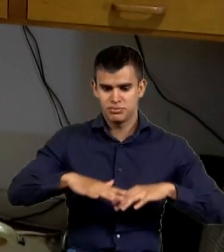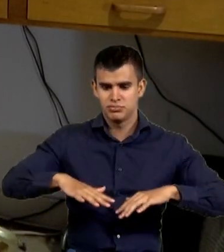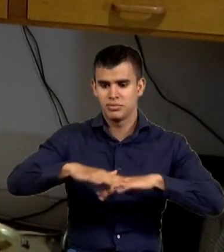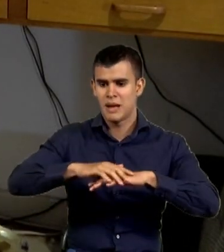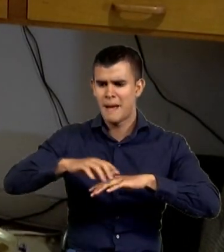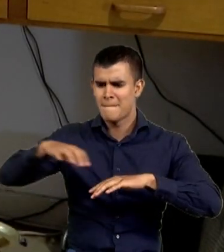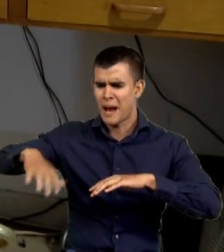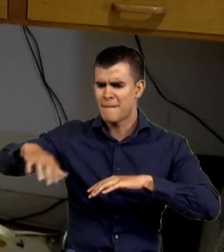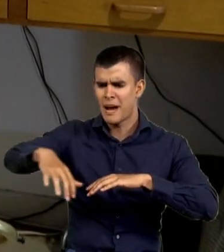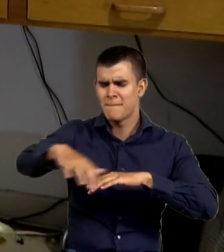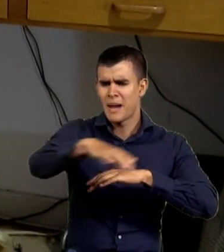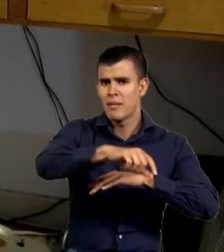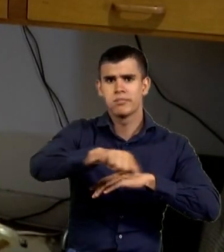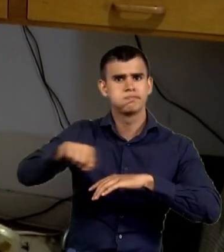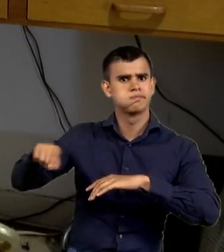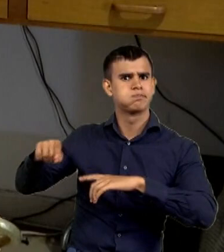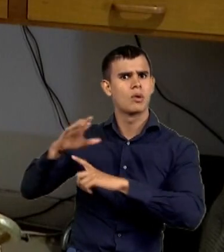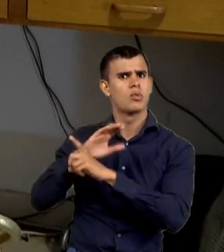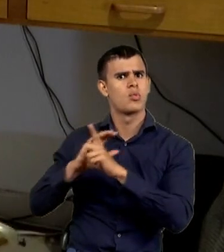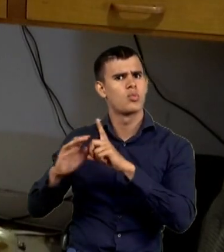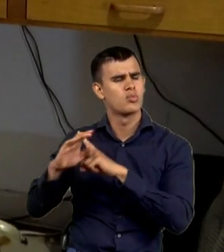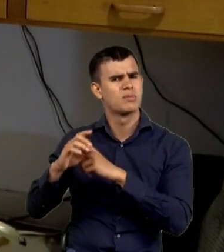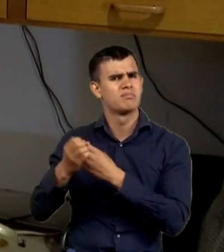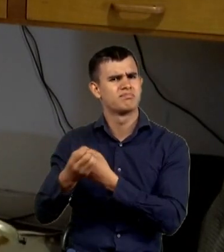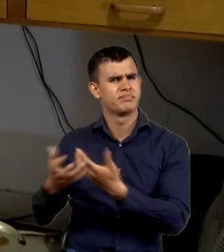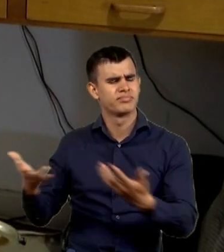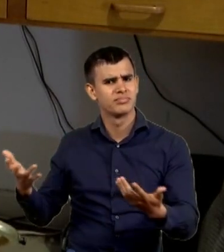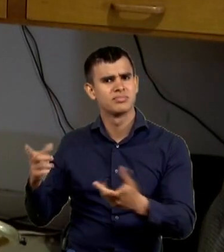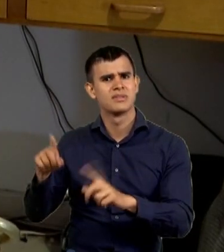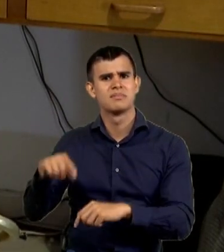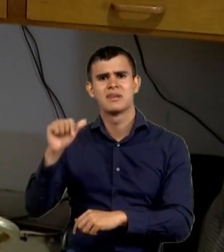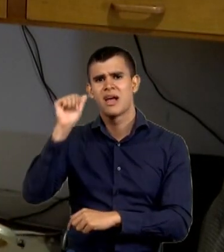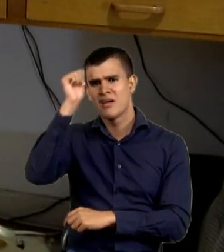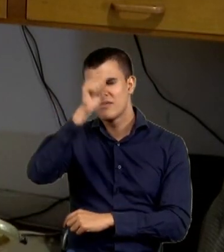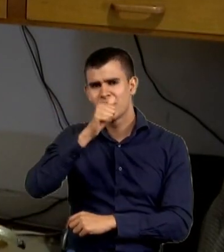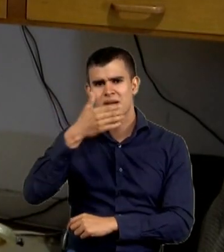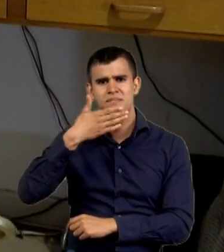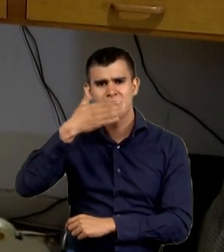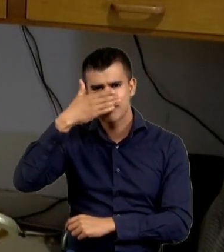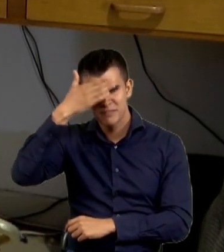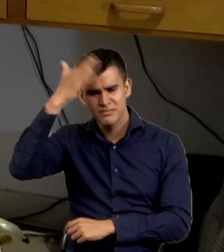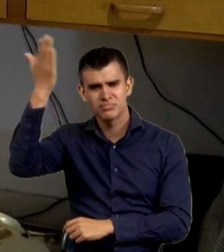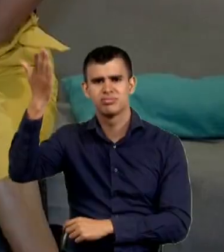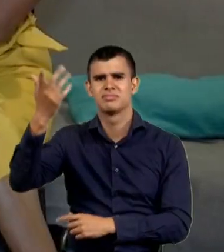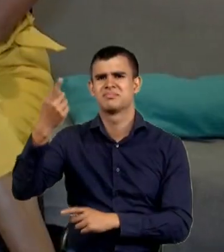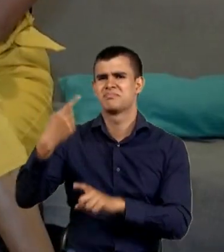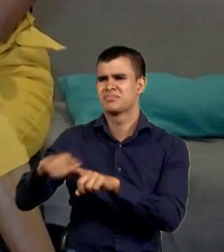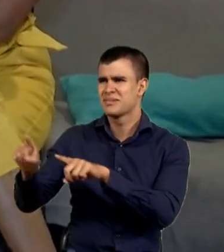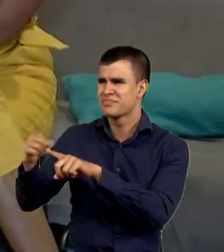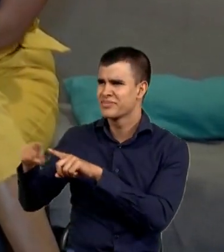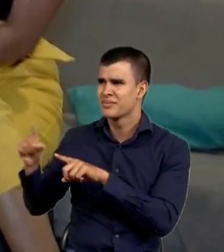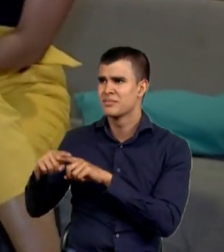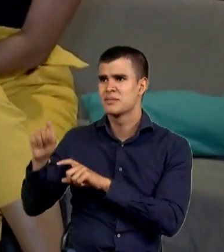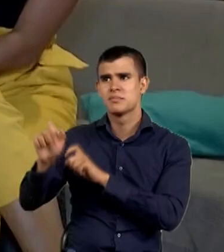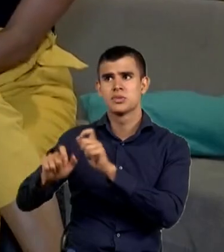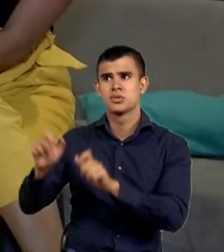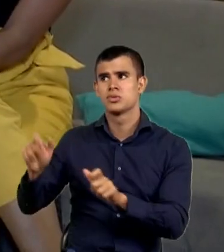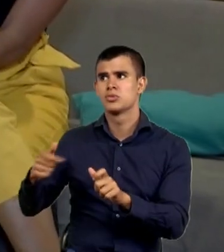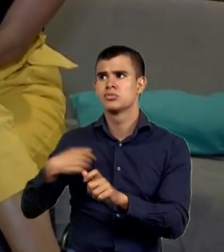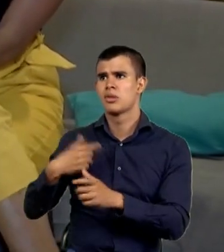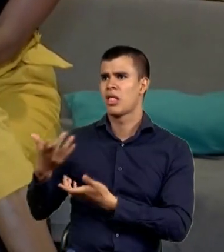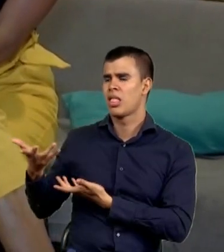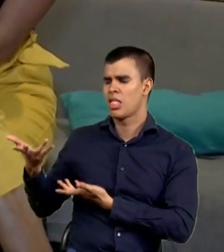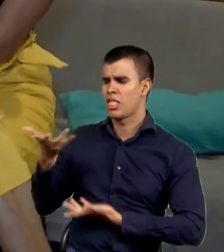hay mucha mezcla de culturas y hay muchos africanos, muchos árabes. Muchos africanos, o sea, a mí me